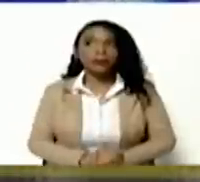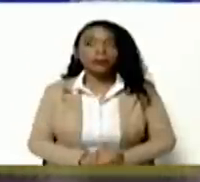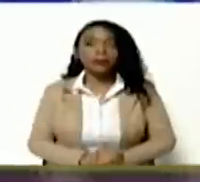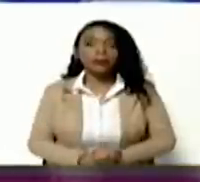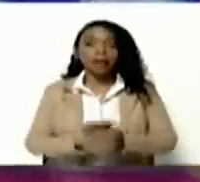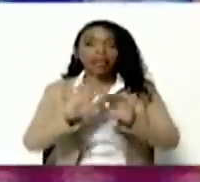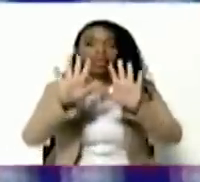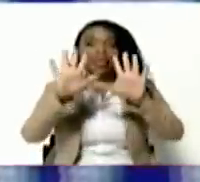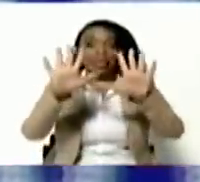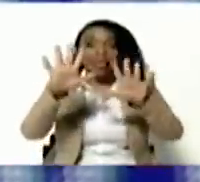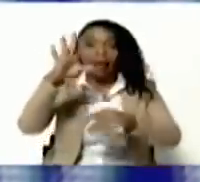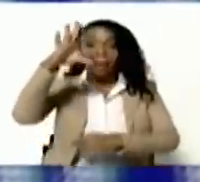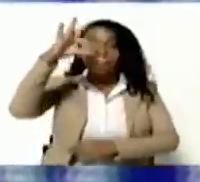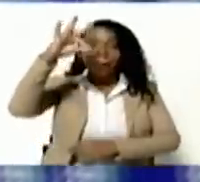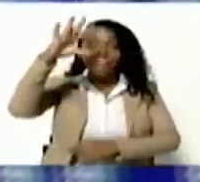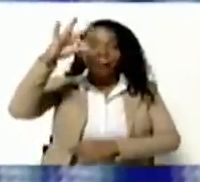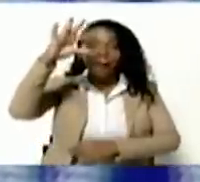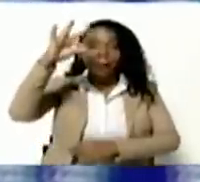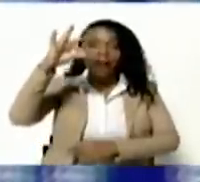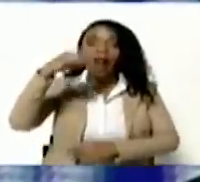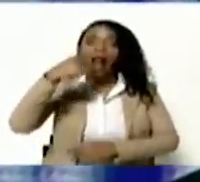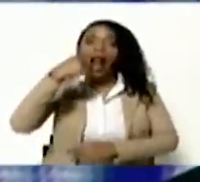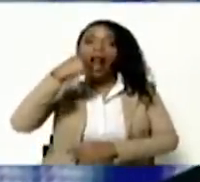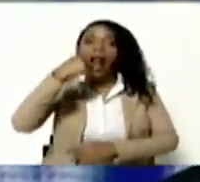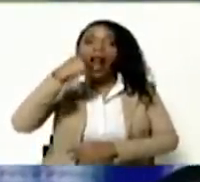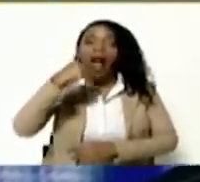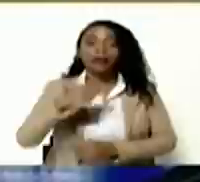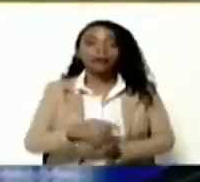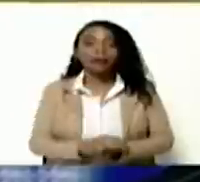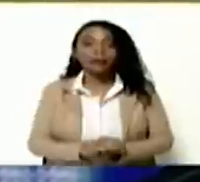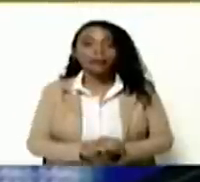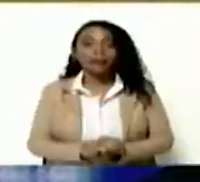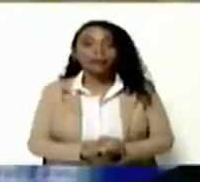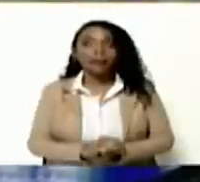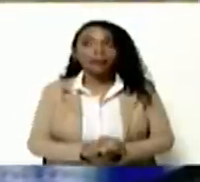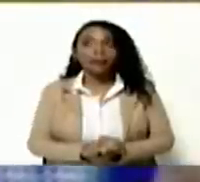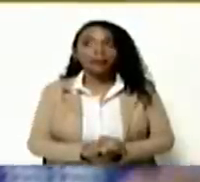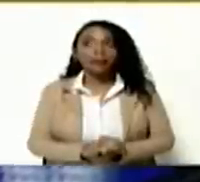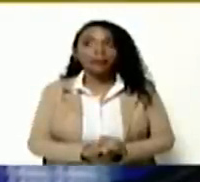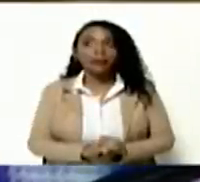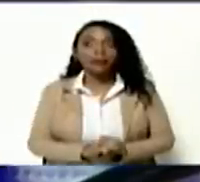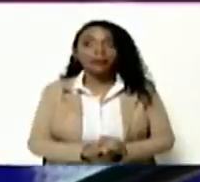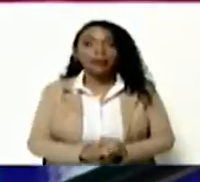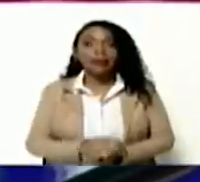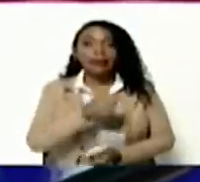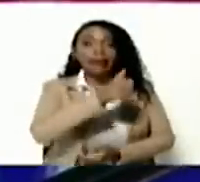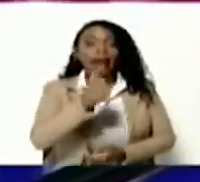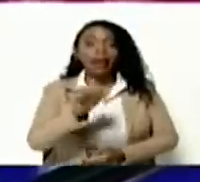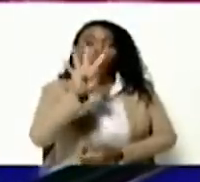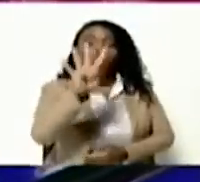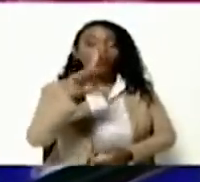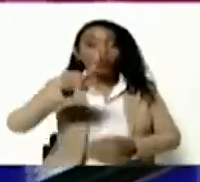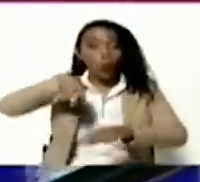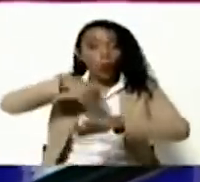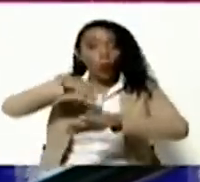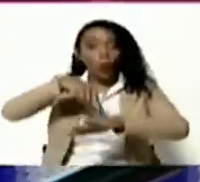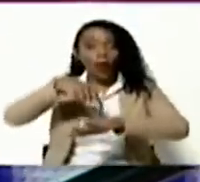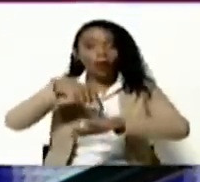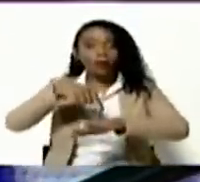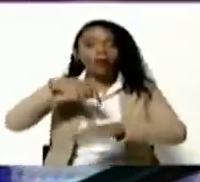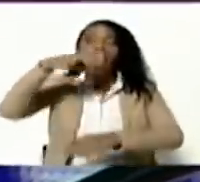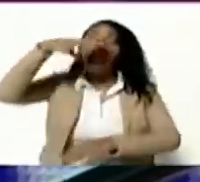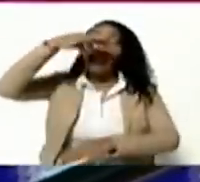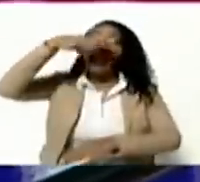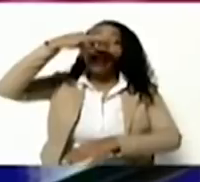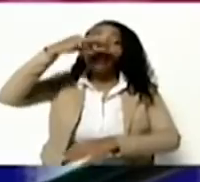10 gotas debajo de la lengua cada 4 horas y